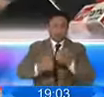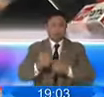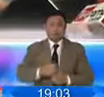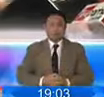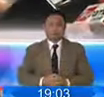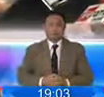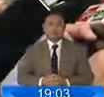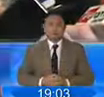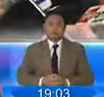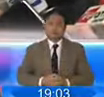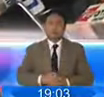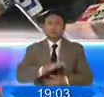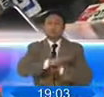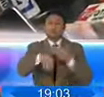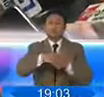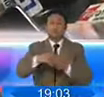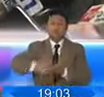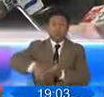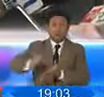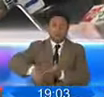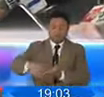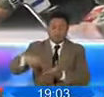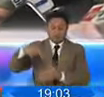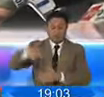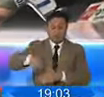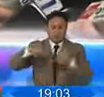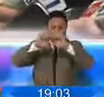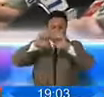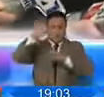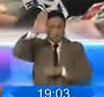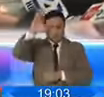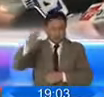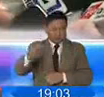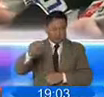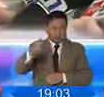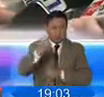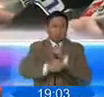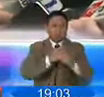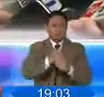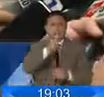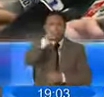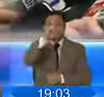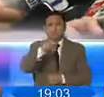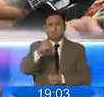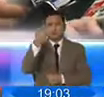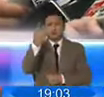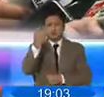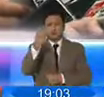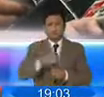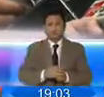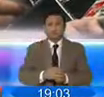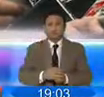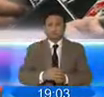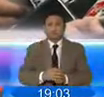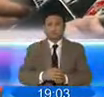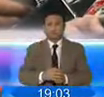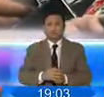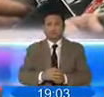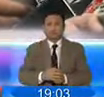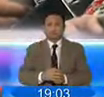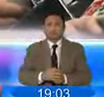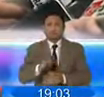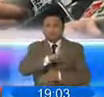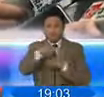los contratos que Odebrecht firmó en el país o ha firmado en el país a partir del 2011, a excepción de la Ruta Viva y el Metro de Quito,